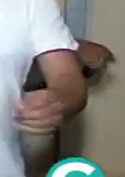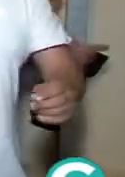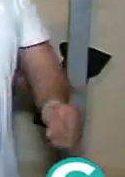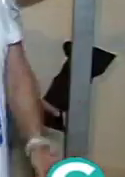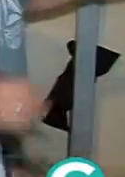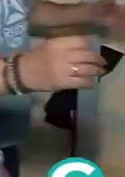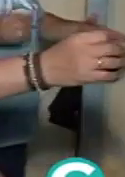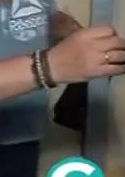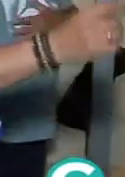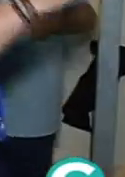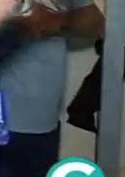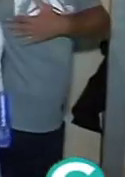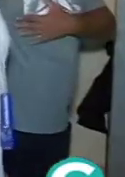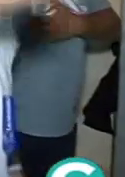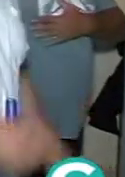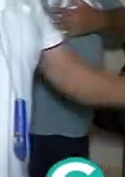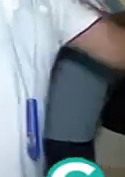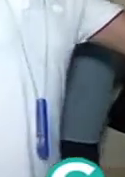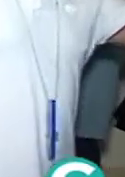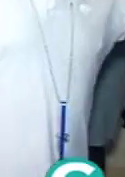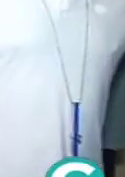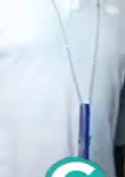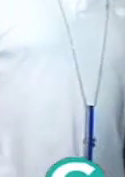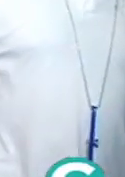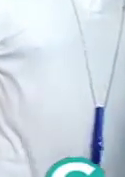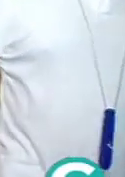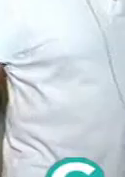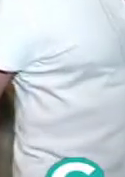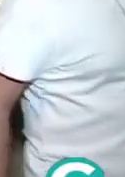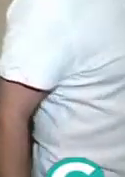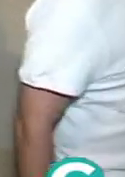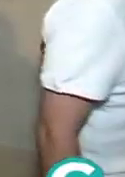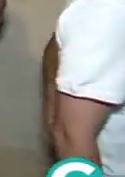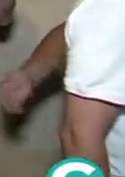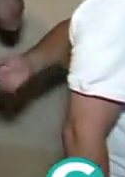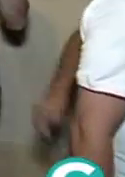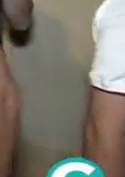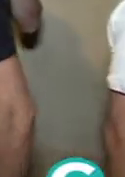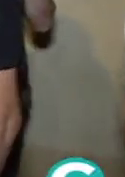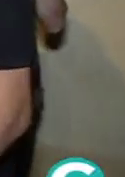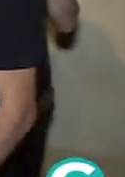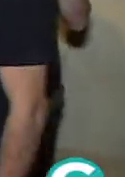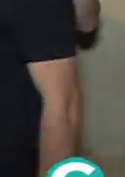La ropa de los diablillos, la lanza y la trenza de aquellos